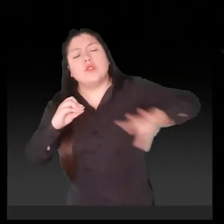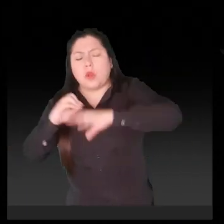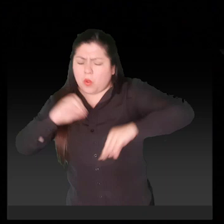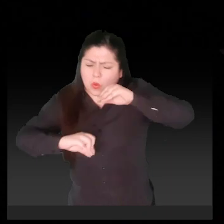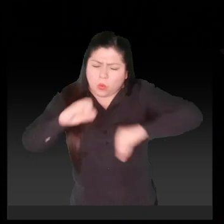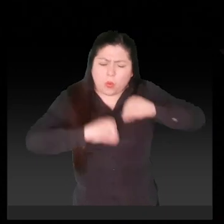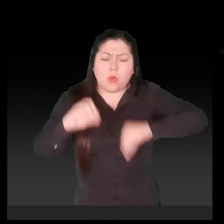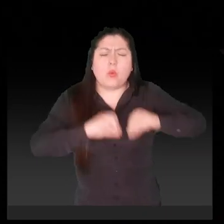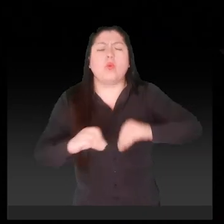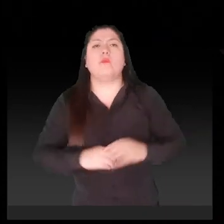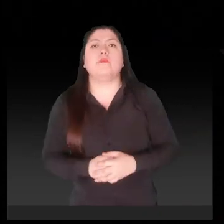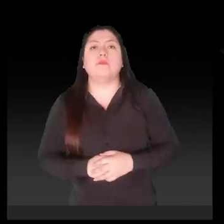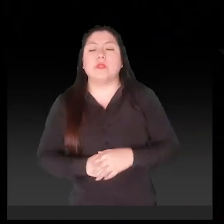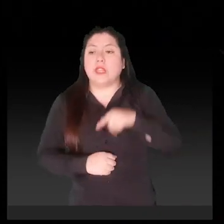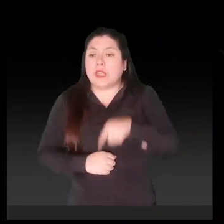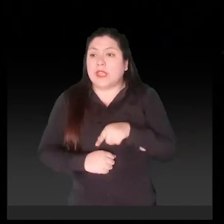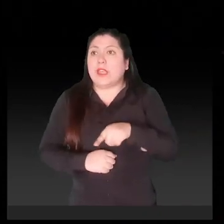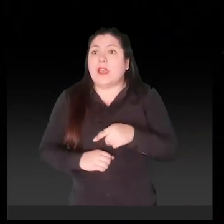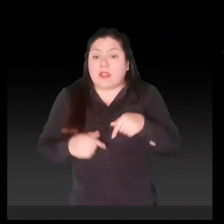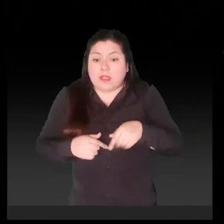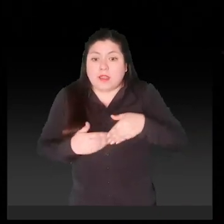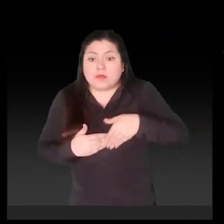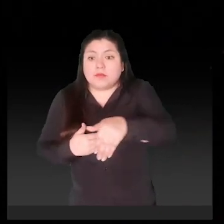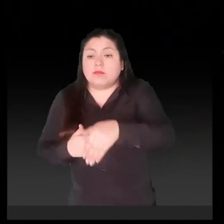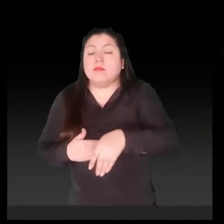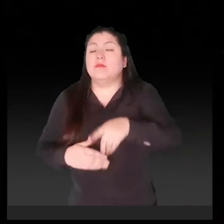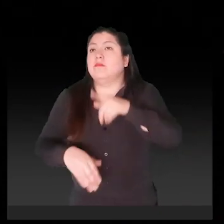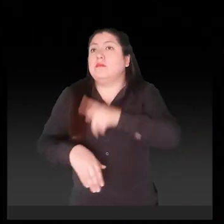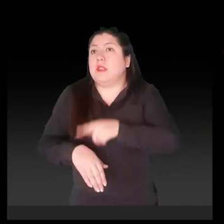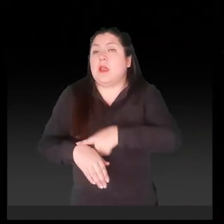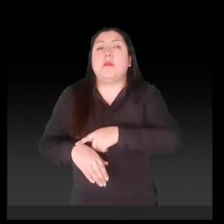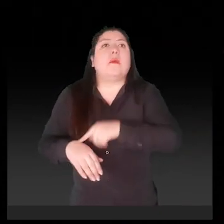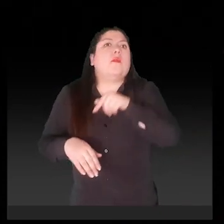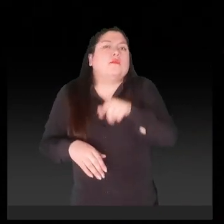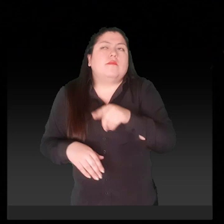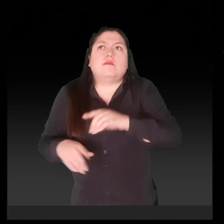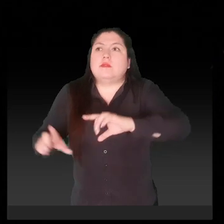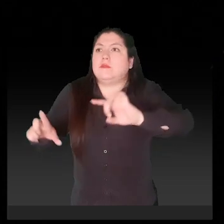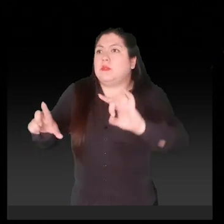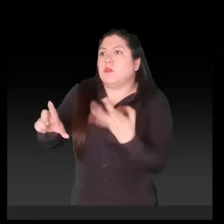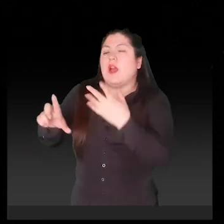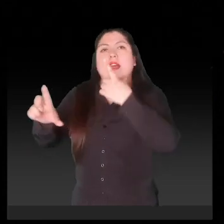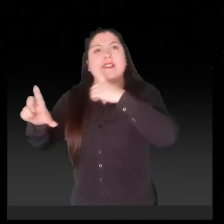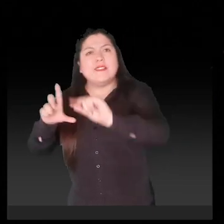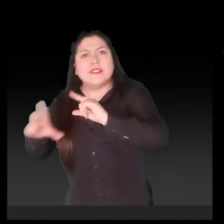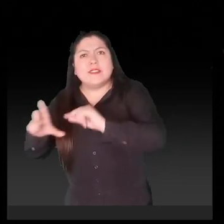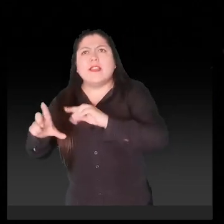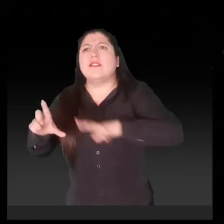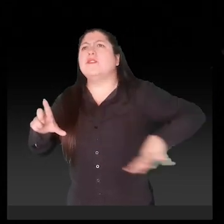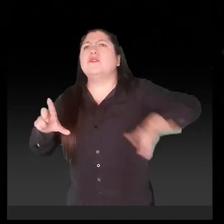Que la nueva era de la identidad digital pueda usarse por cualquier colombiano. Esta tecnología va a estar abierta a todos los